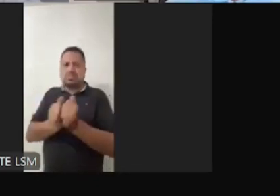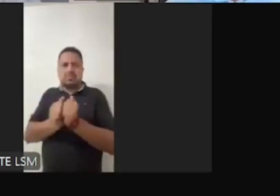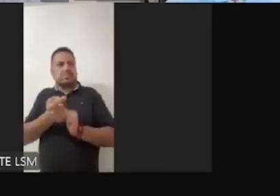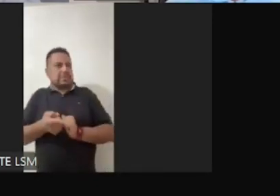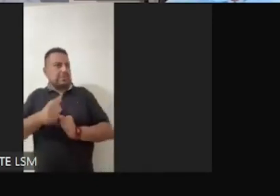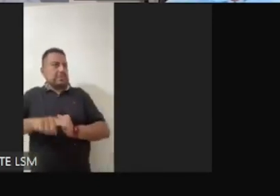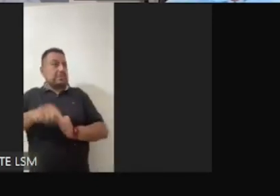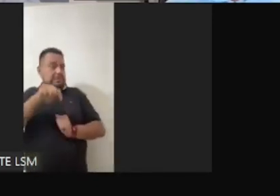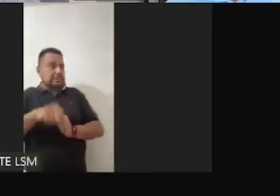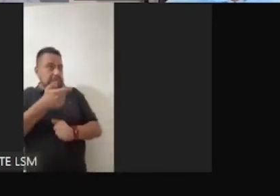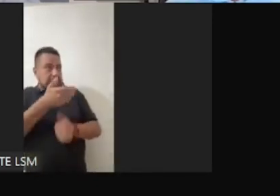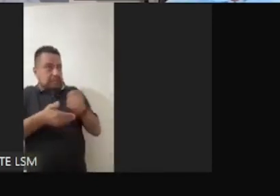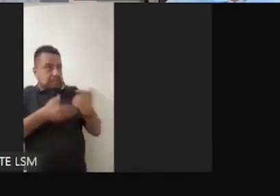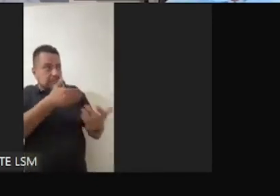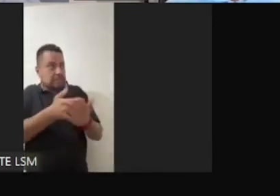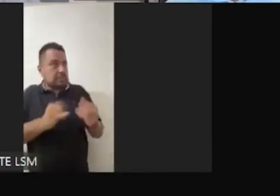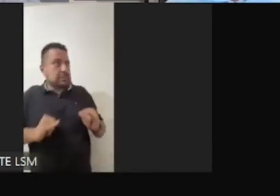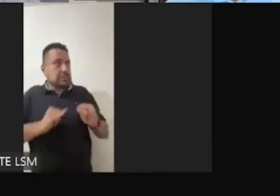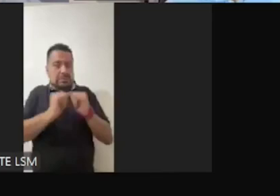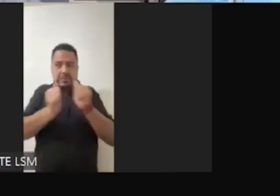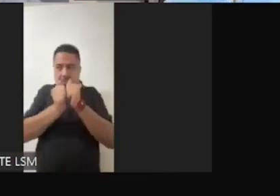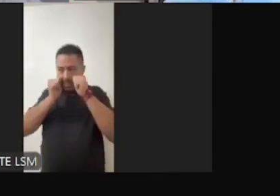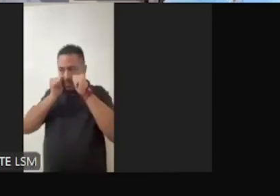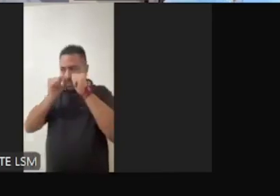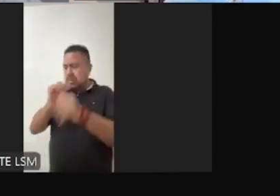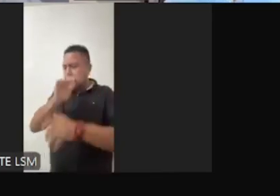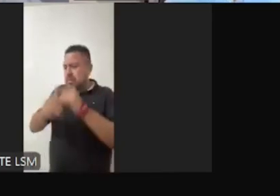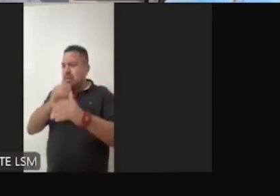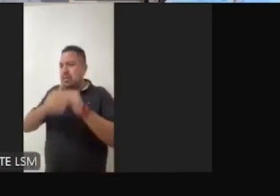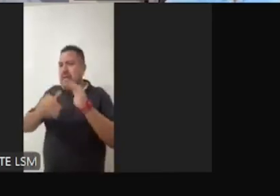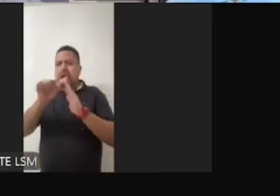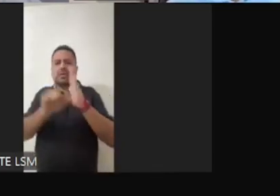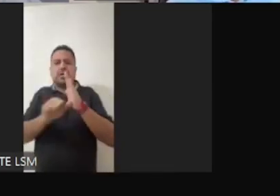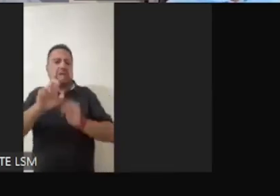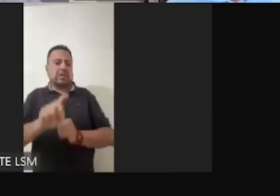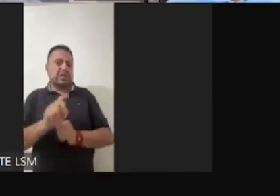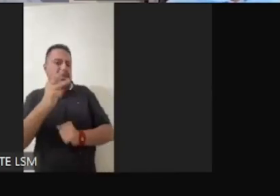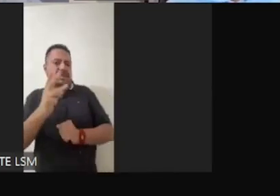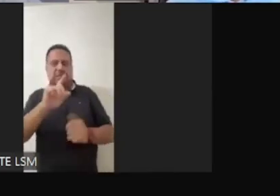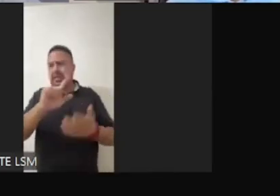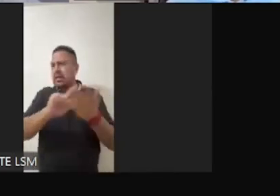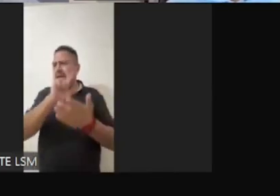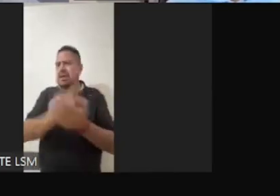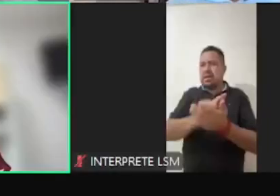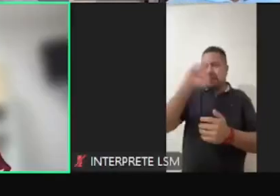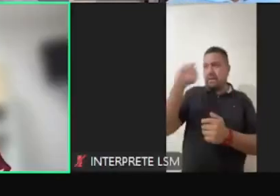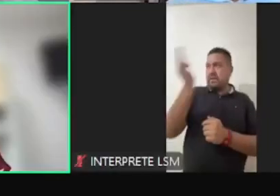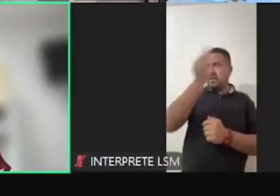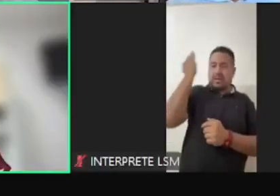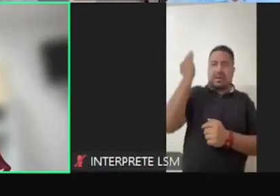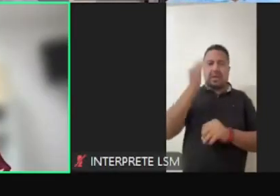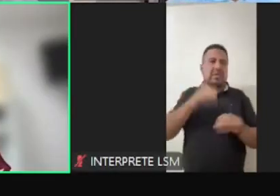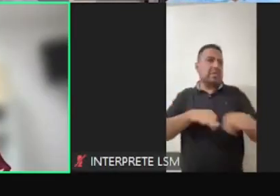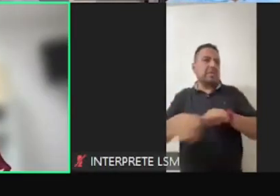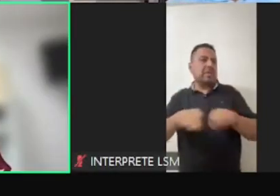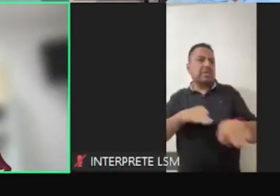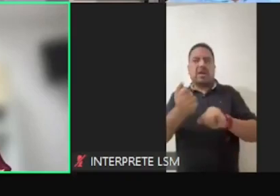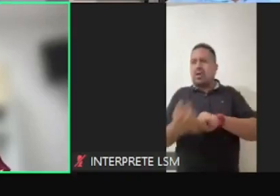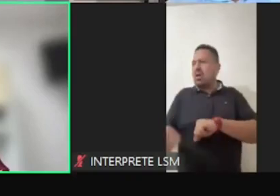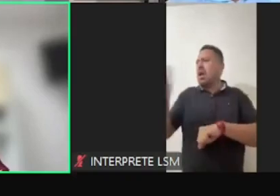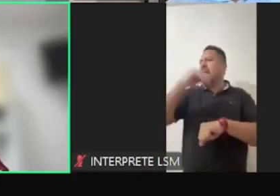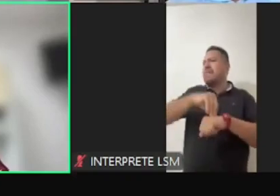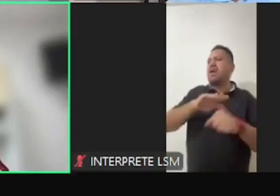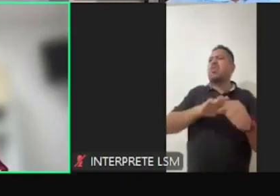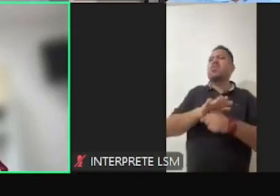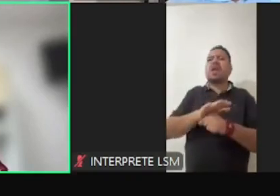jurisdiccional se diera cumplimiento a lo establecido en el artículo 33 de la Ley Federal del Trabajo aplicada de manera supletoria